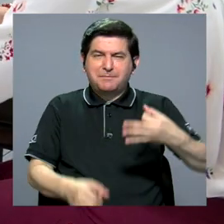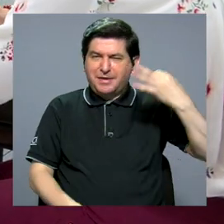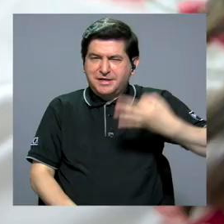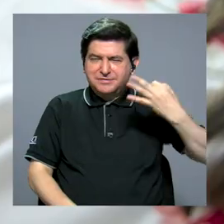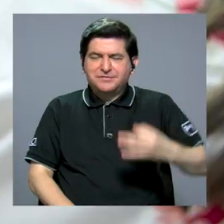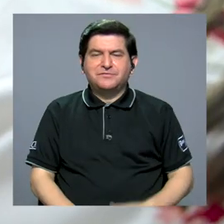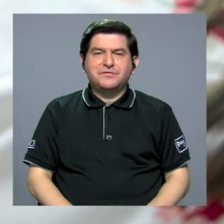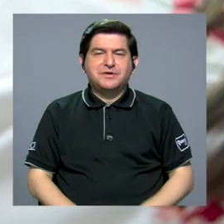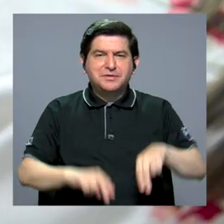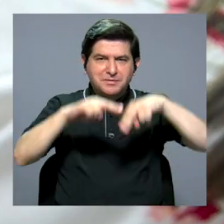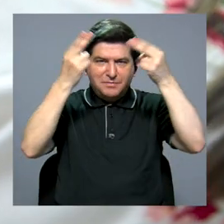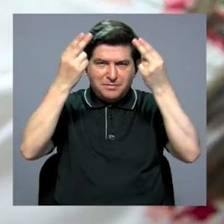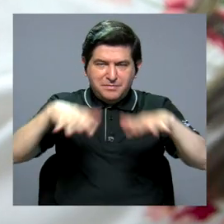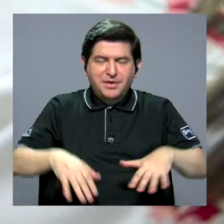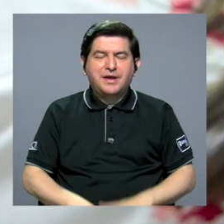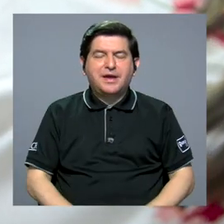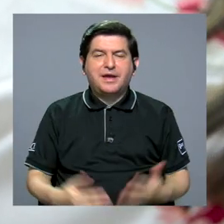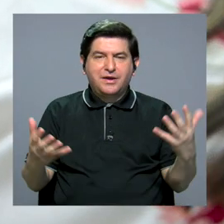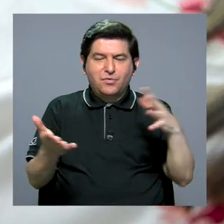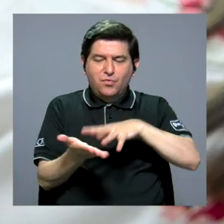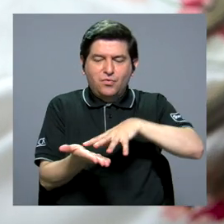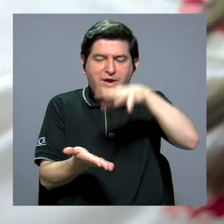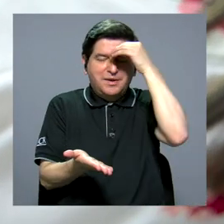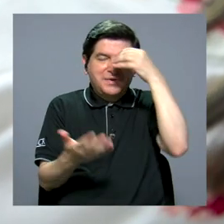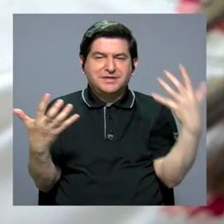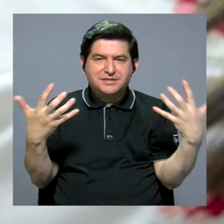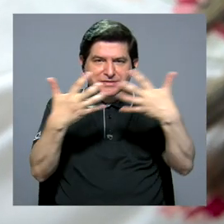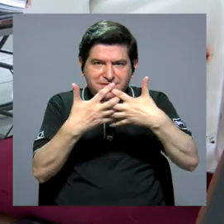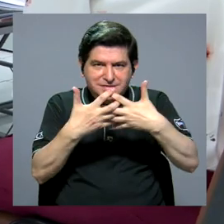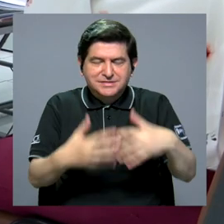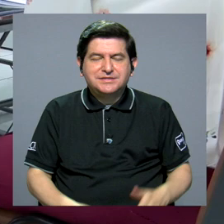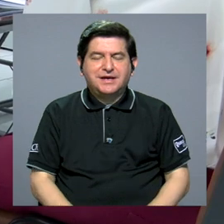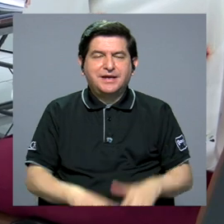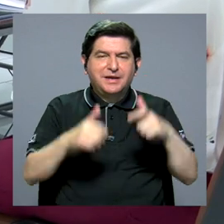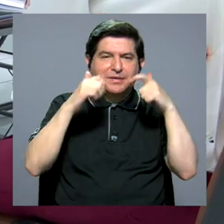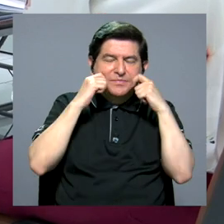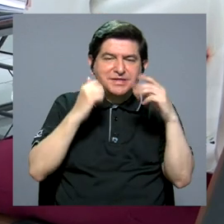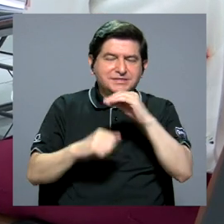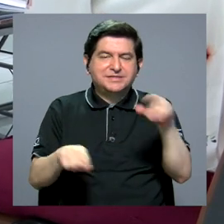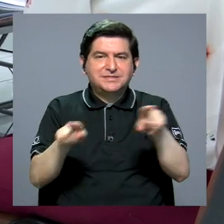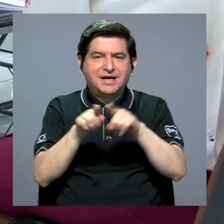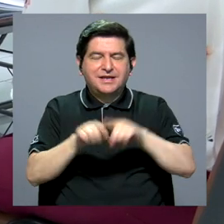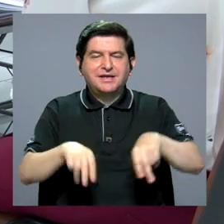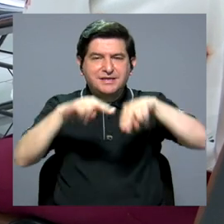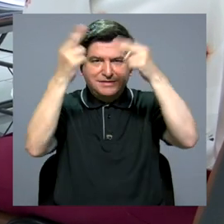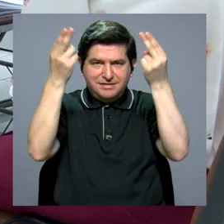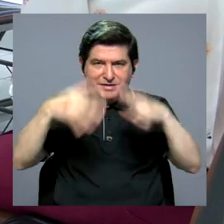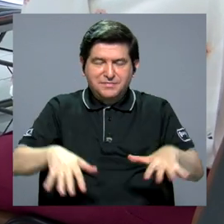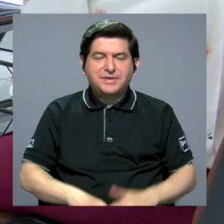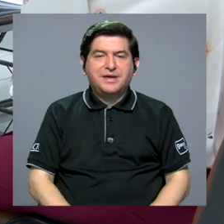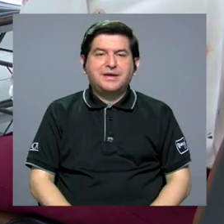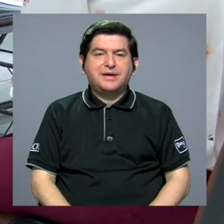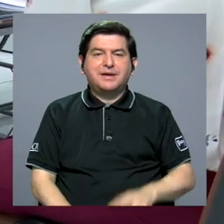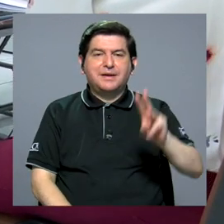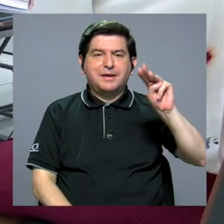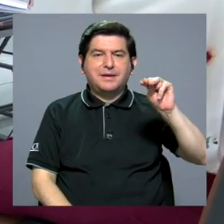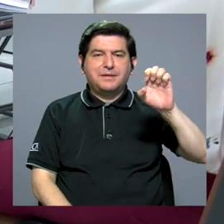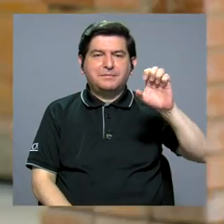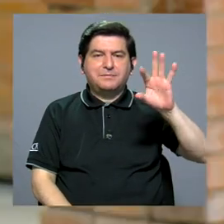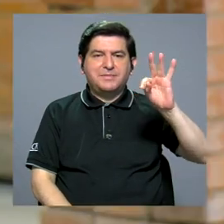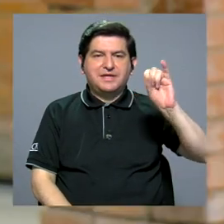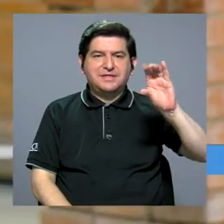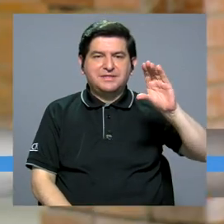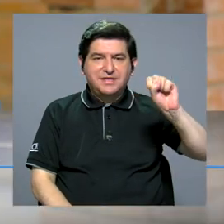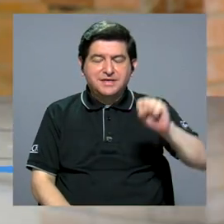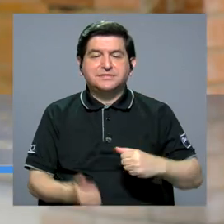consolidada, ¿verdad? En un contexto de aprendizaje híbrido que mezcla virtualidad y aprendizaje presencial. Y en METICS, parte del